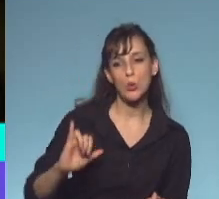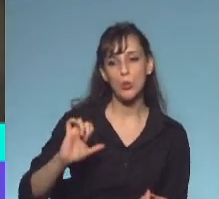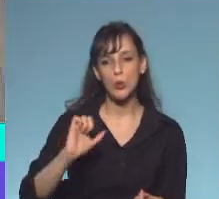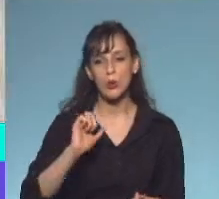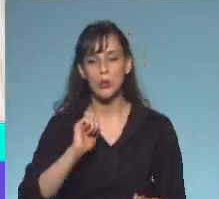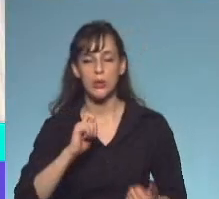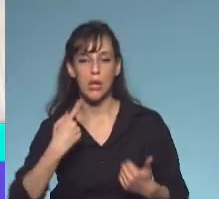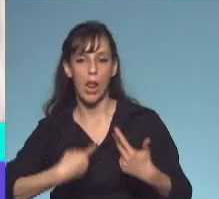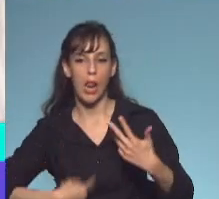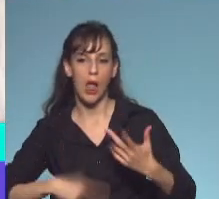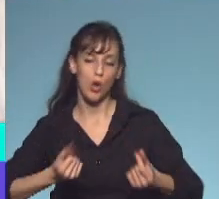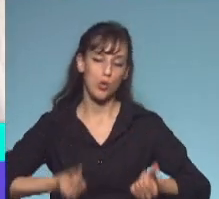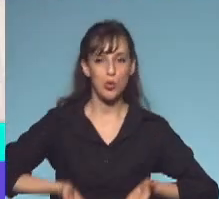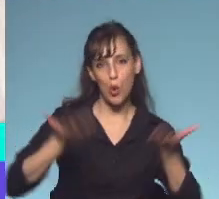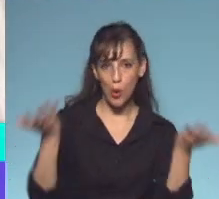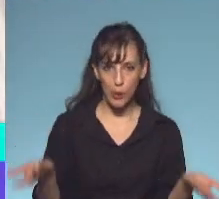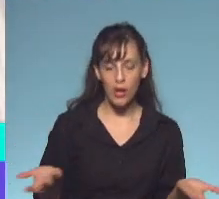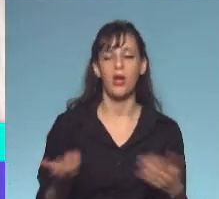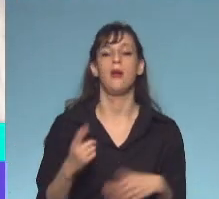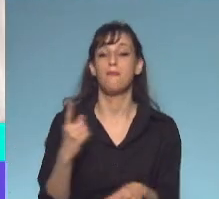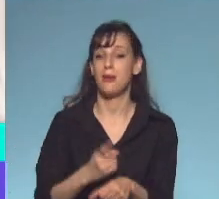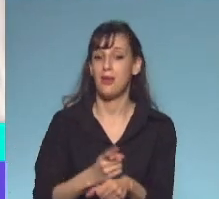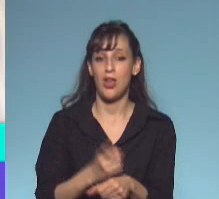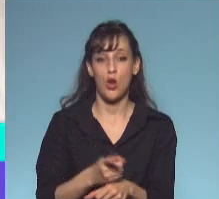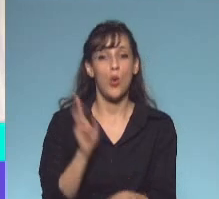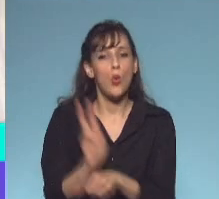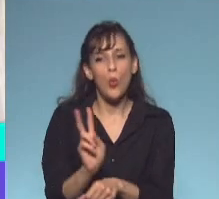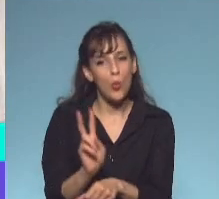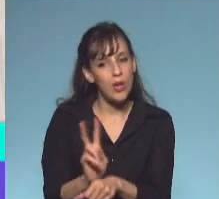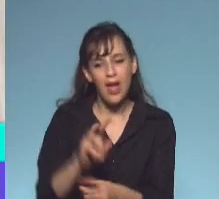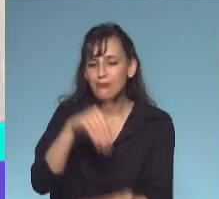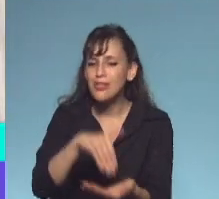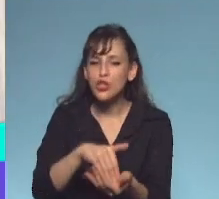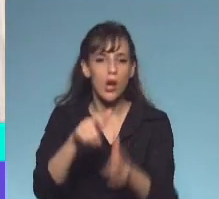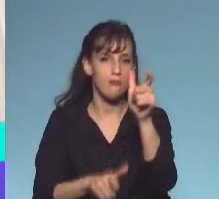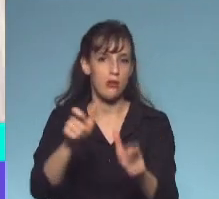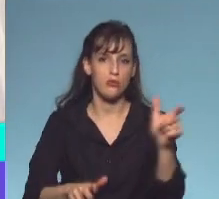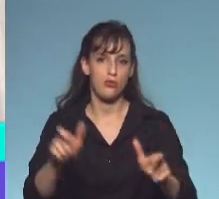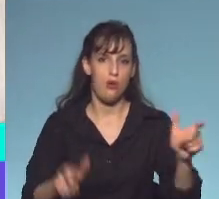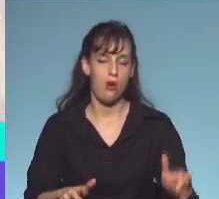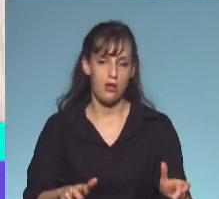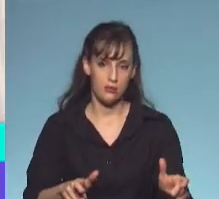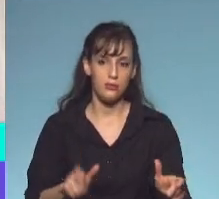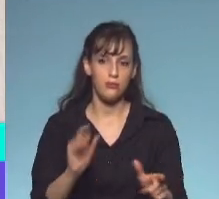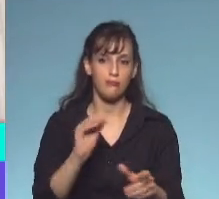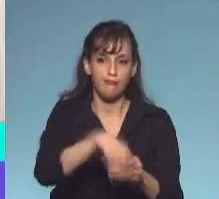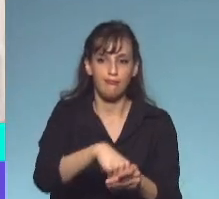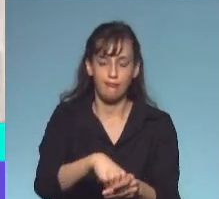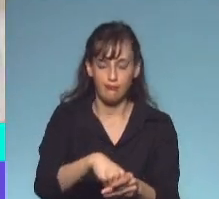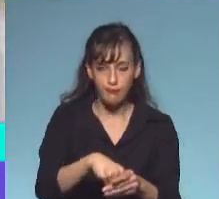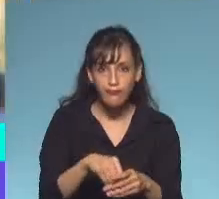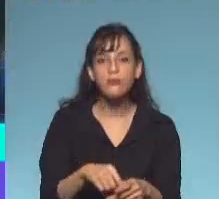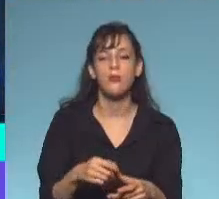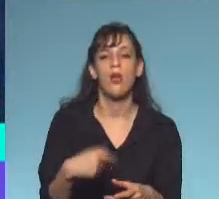trabajamos bajo la premisa primero del cuidado de esos millones de usuarios y usuarias en toda la argentina garantizando un